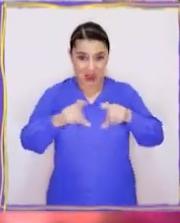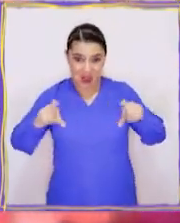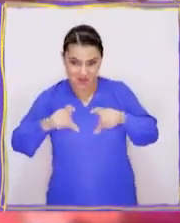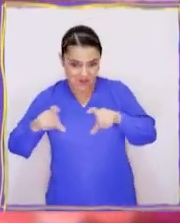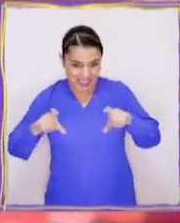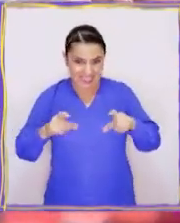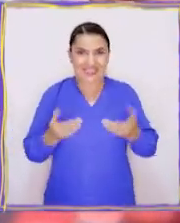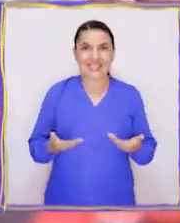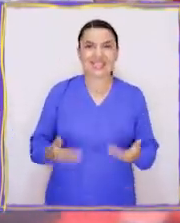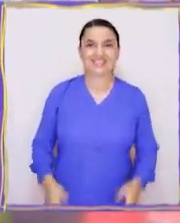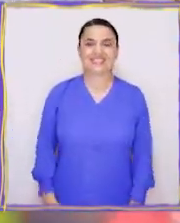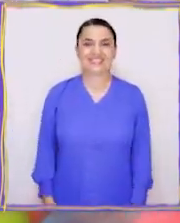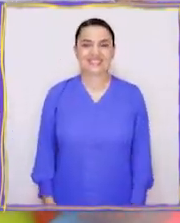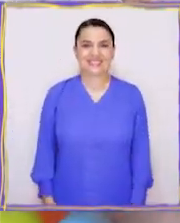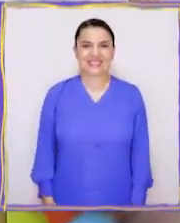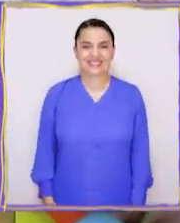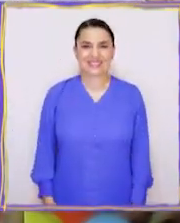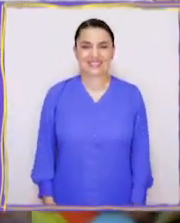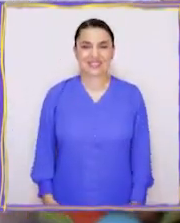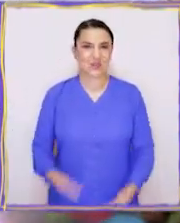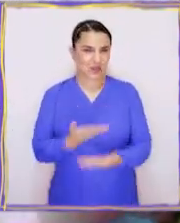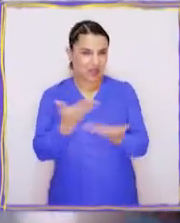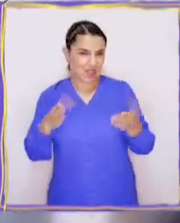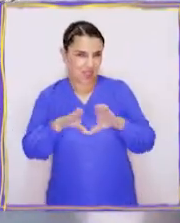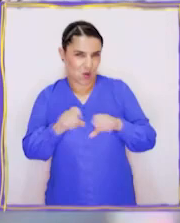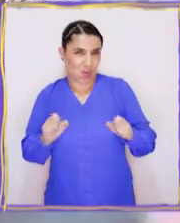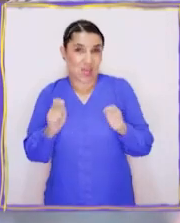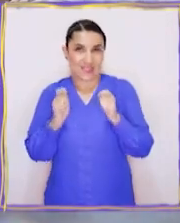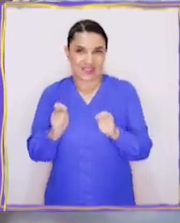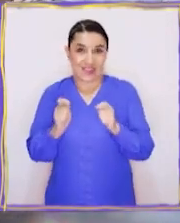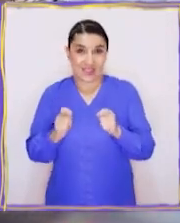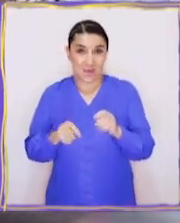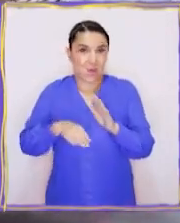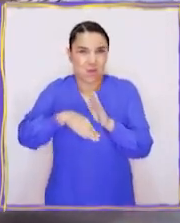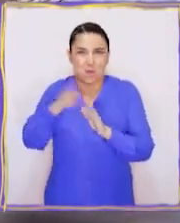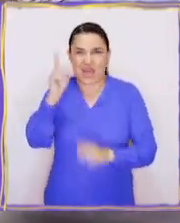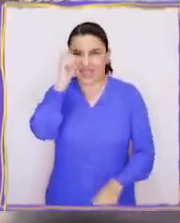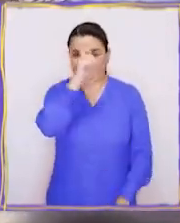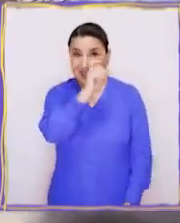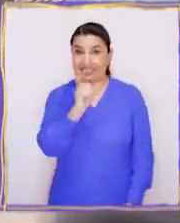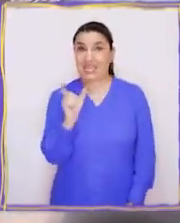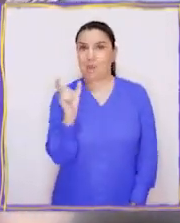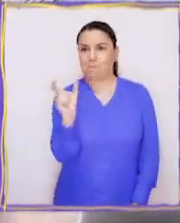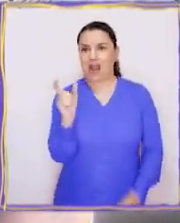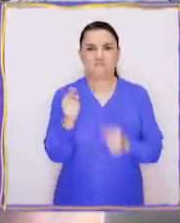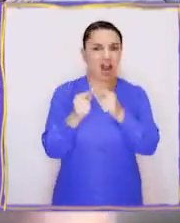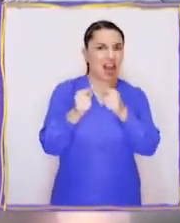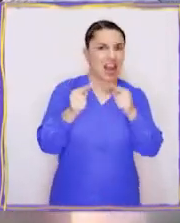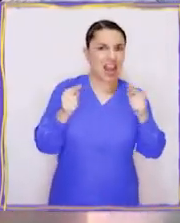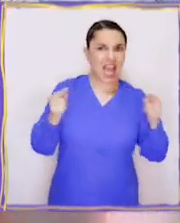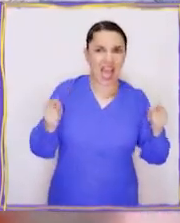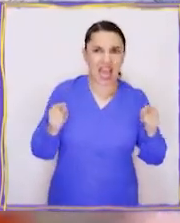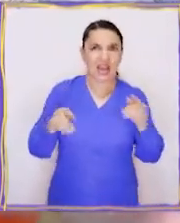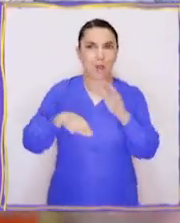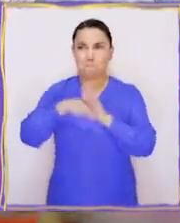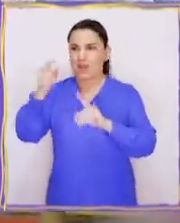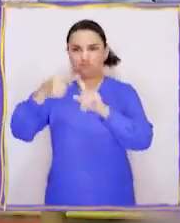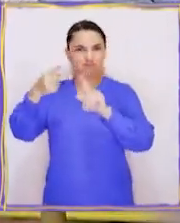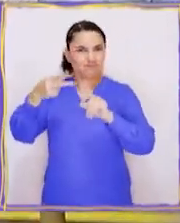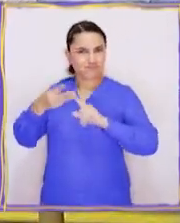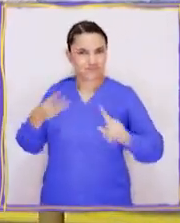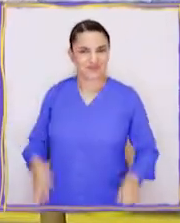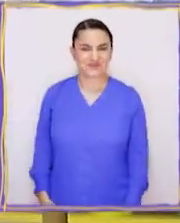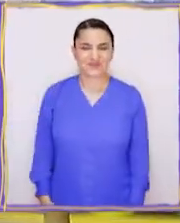otras fichas. ¿Les parece si intentamos con una más difícil? Palabras más largas y más